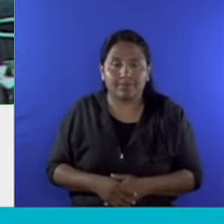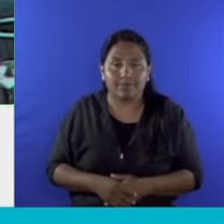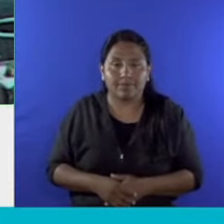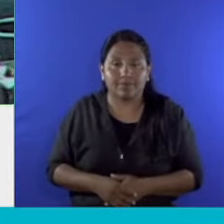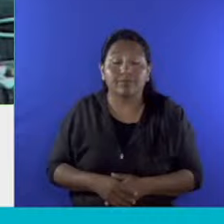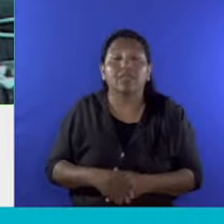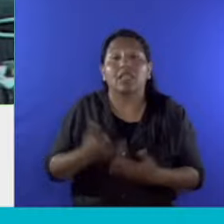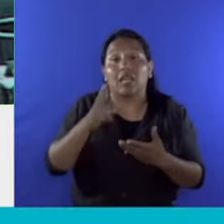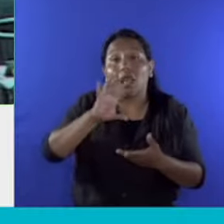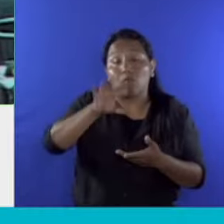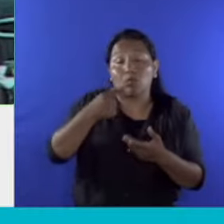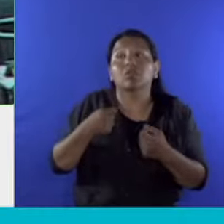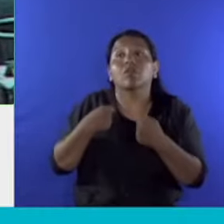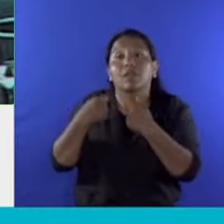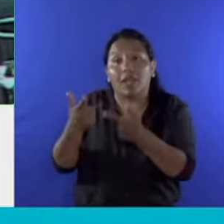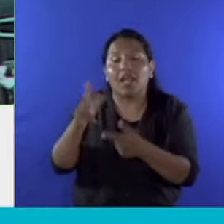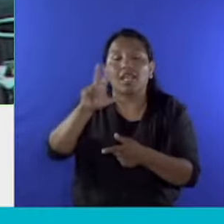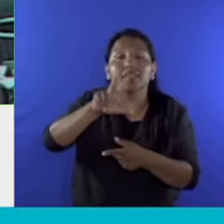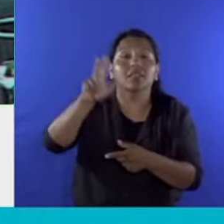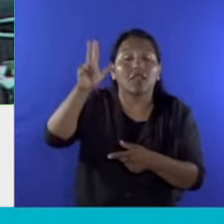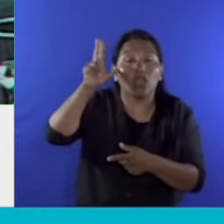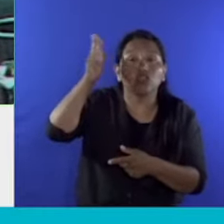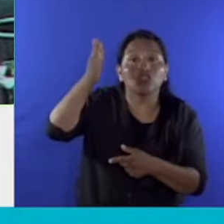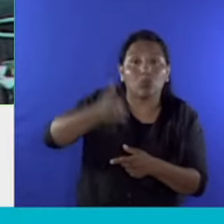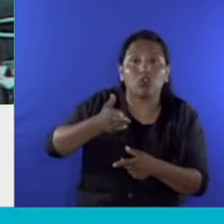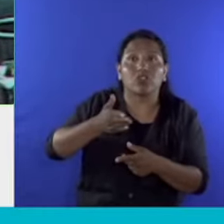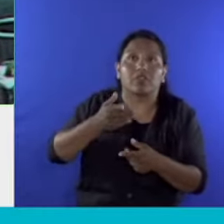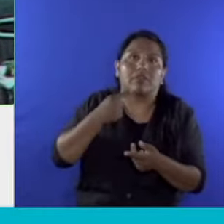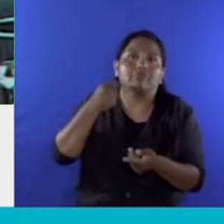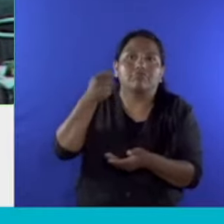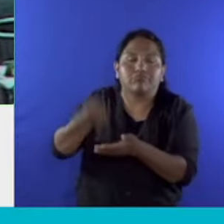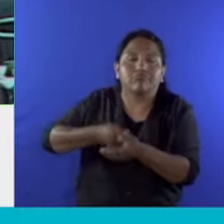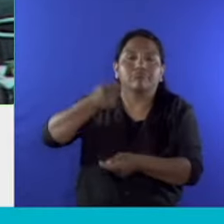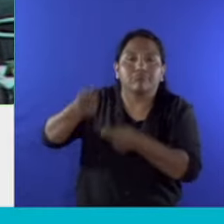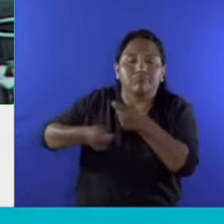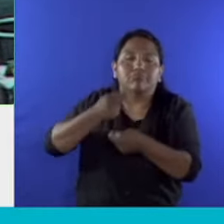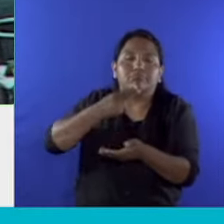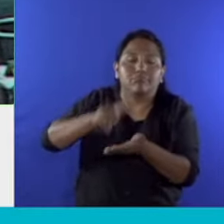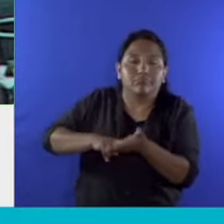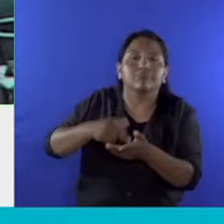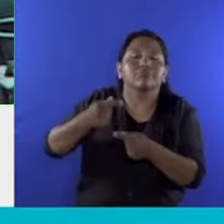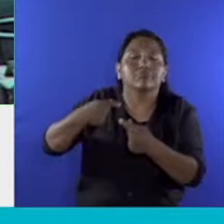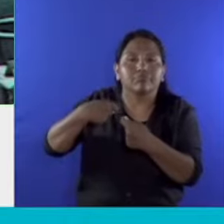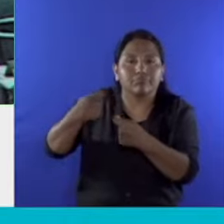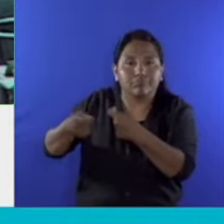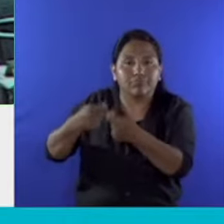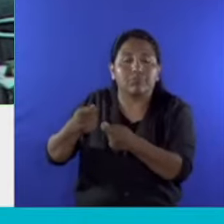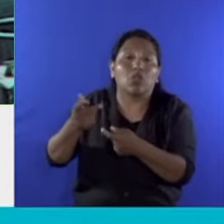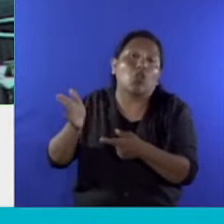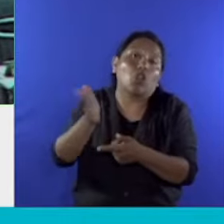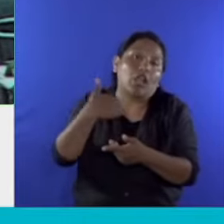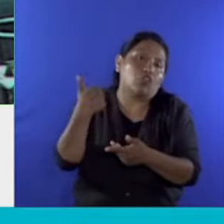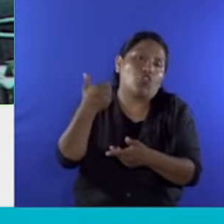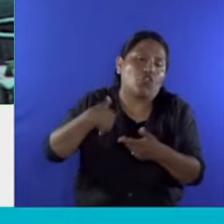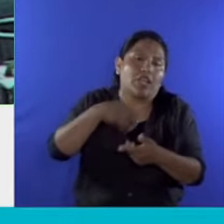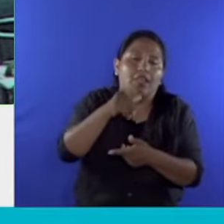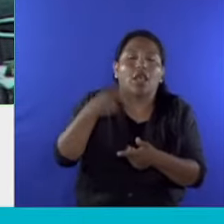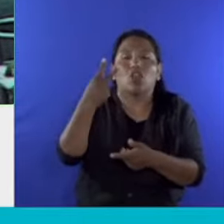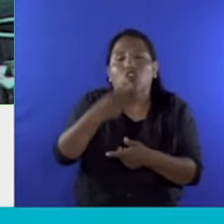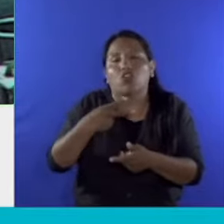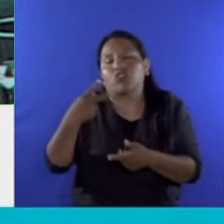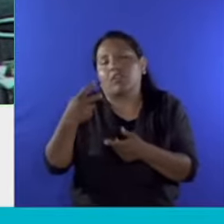la provincia le aporta el 38% de los ingresos que dispone para pagar, entre otros, con la de todos los argentinos, los